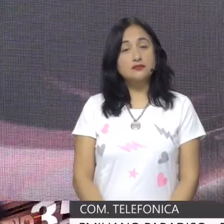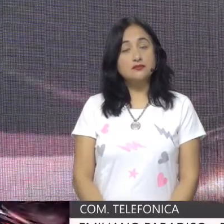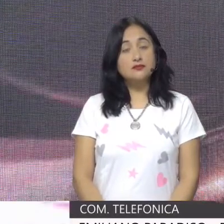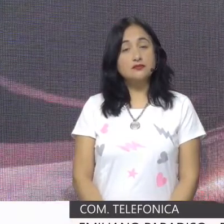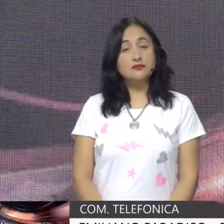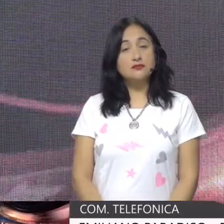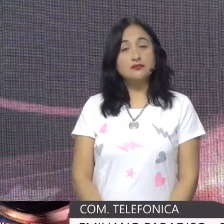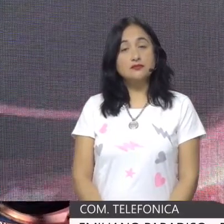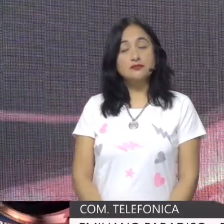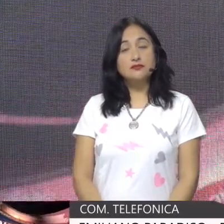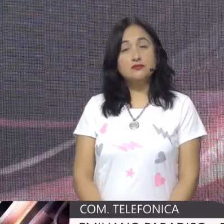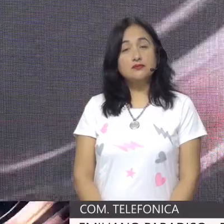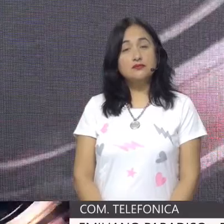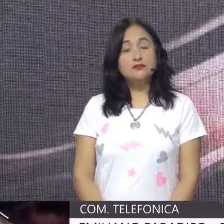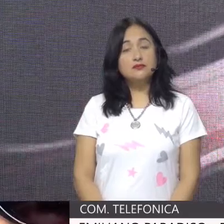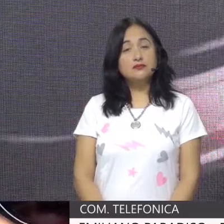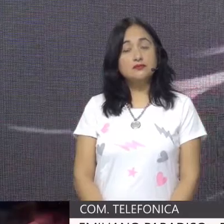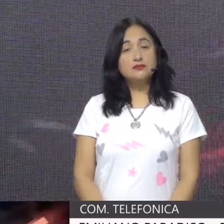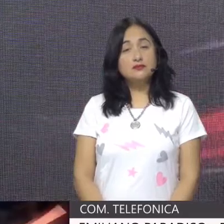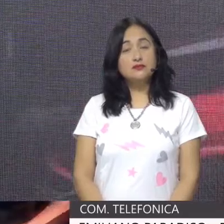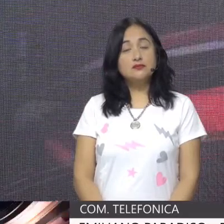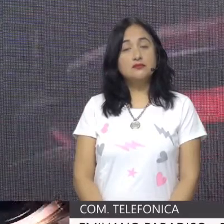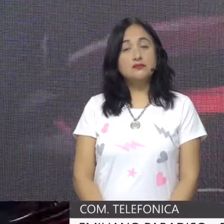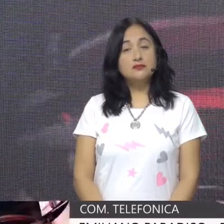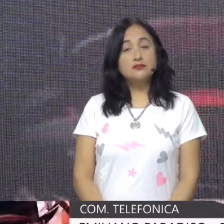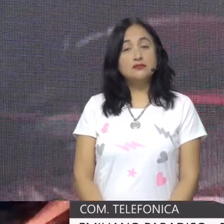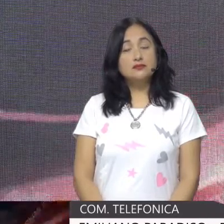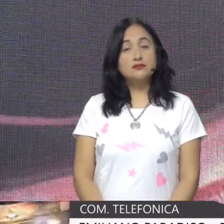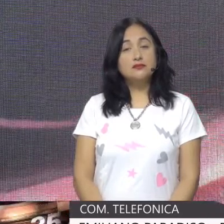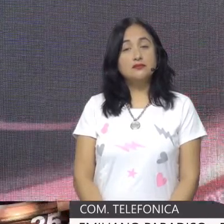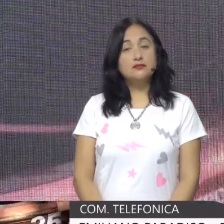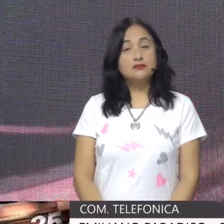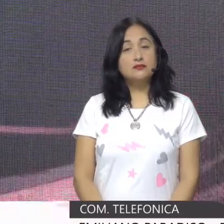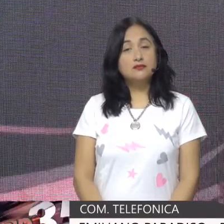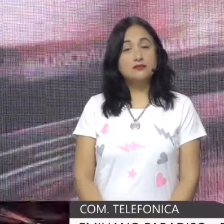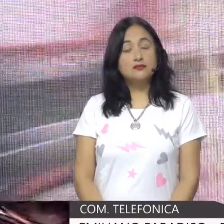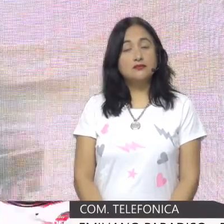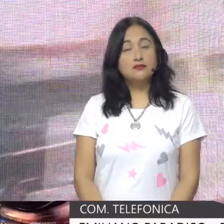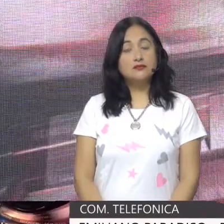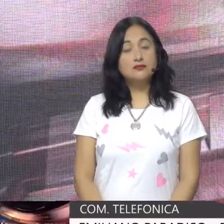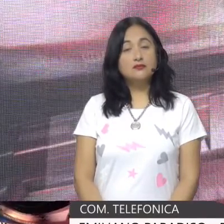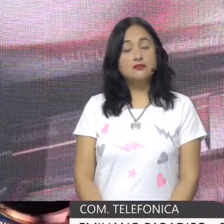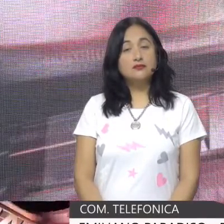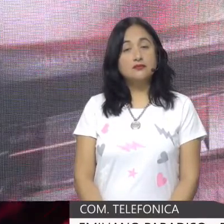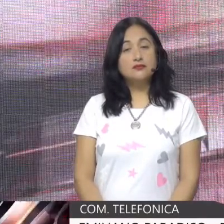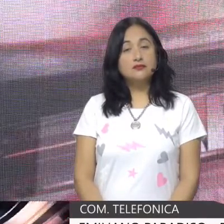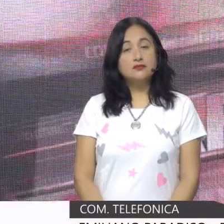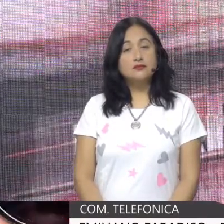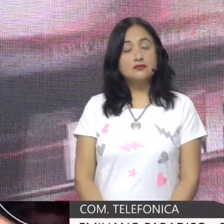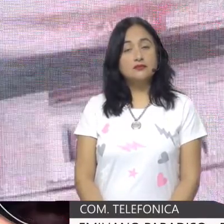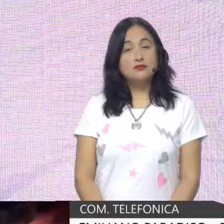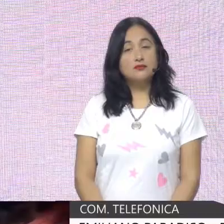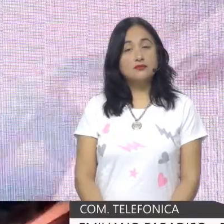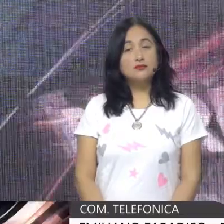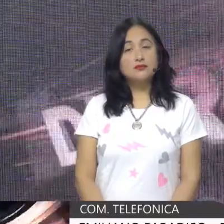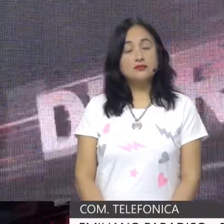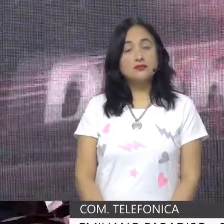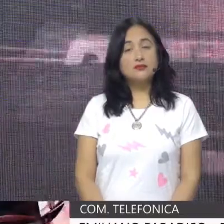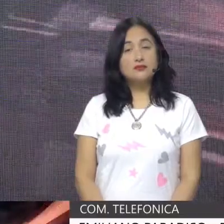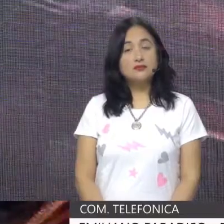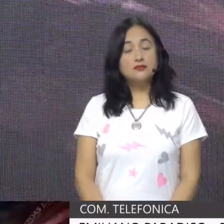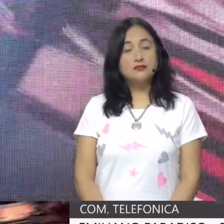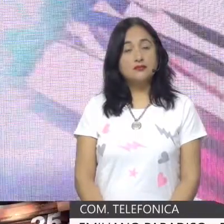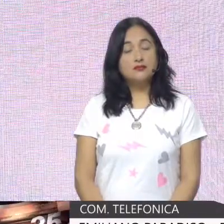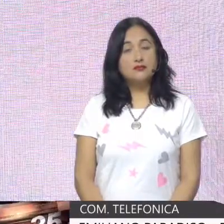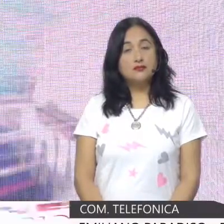tener. Si se vuelven a habilitar las clases y demás para los chicos que tengan la conectividad. Y bueno, si esto continúa de la misma manera, seguramente